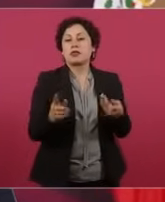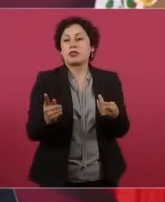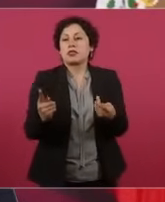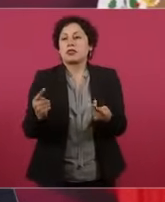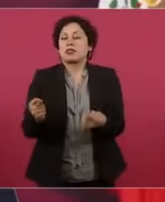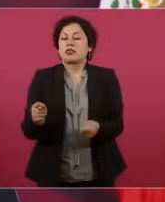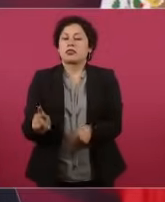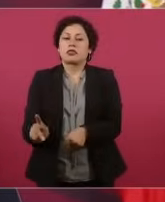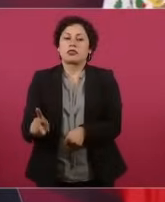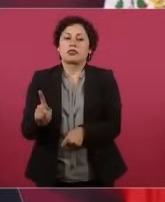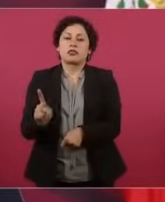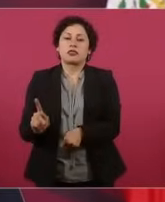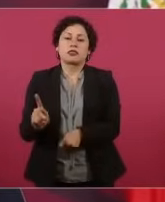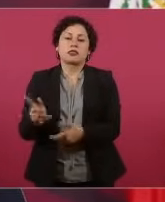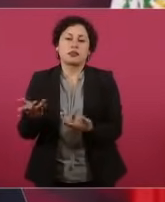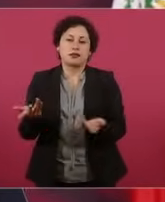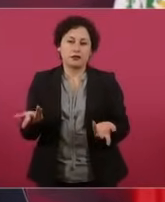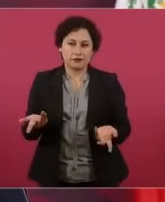hacía.